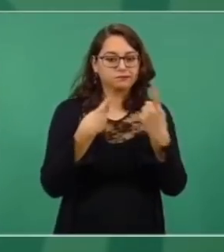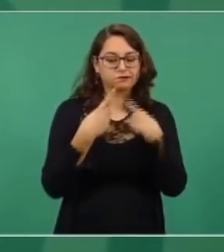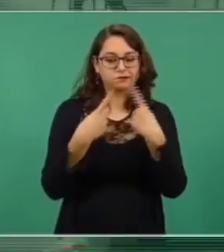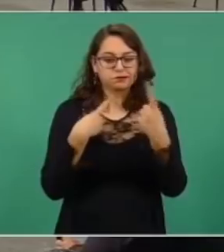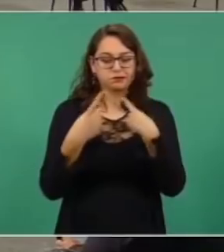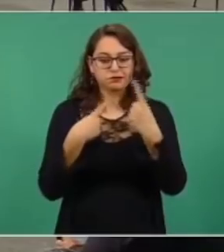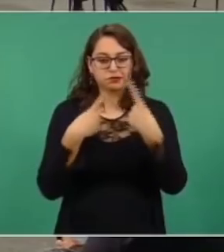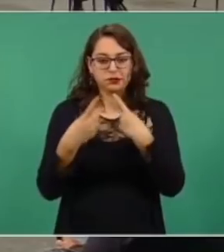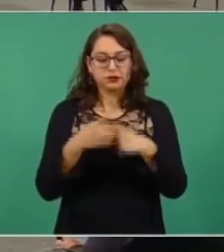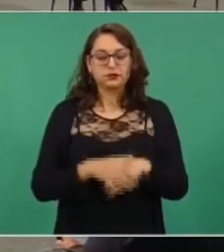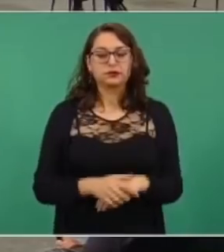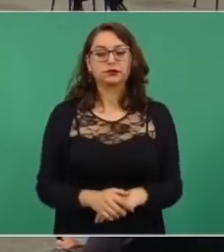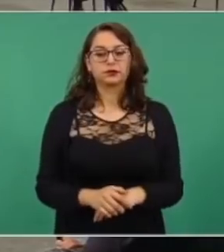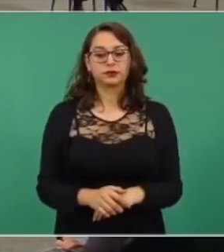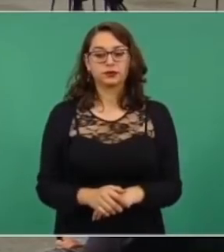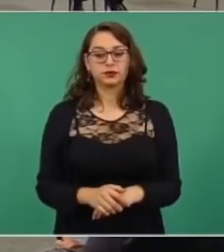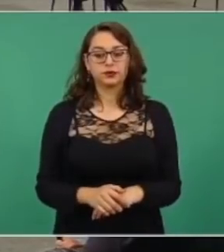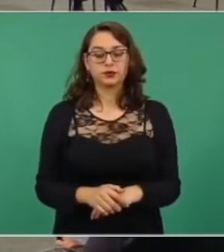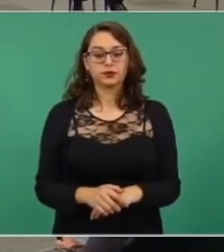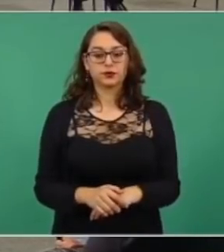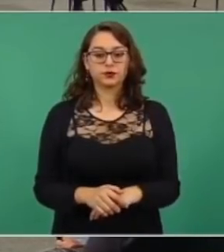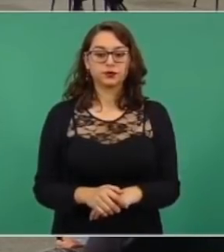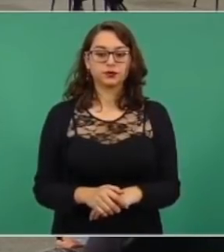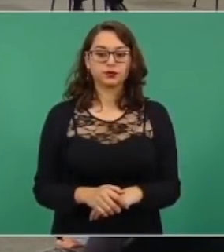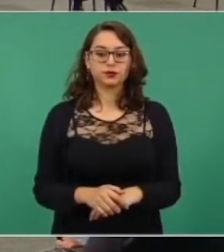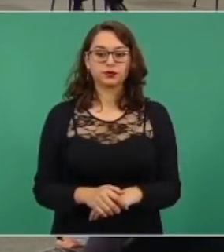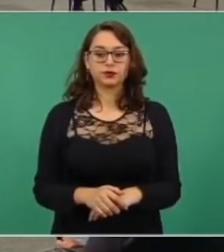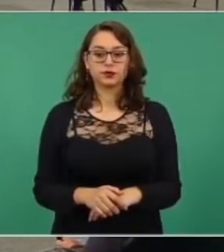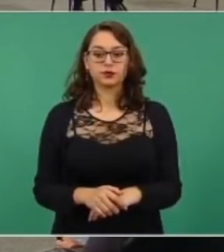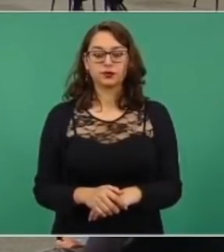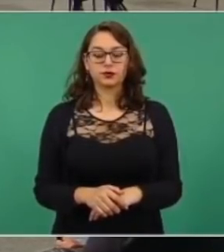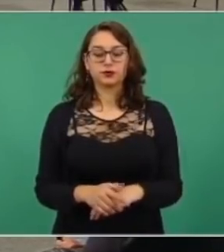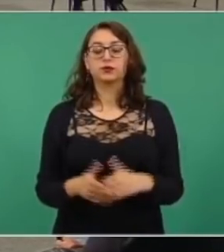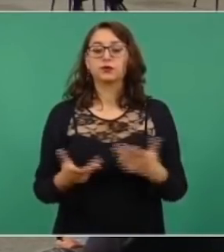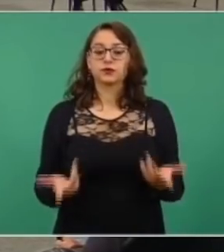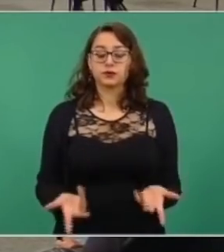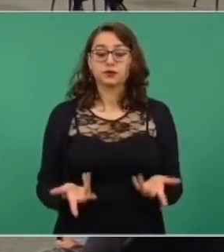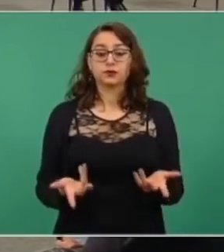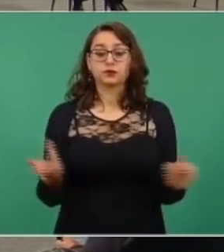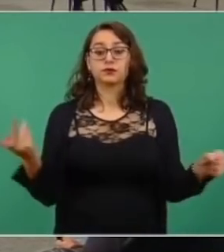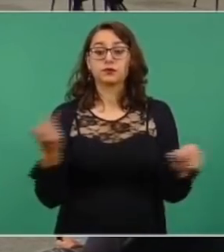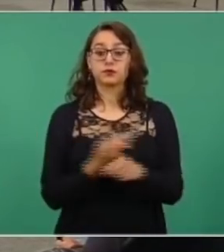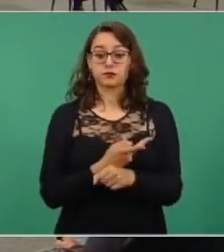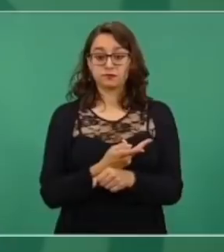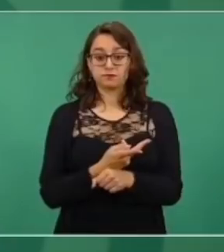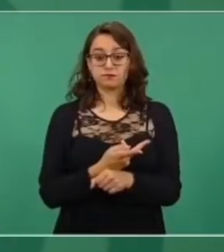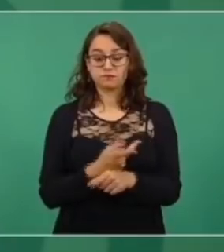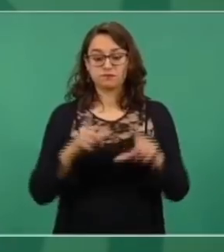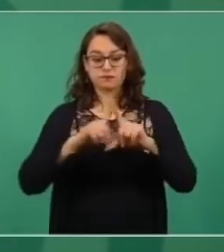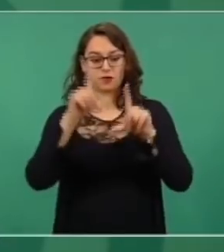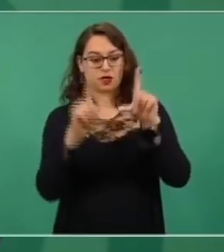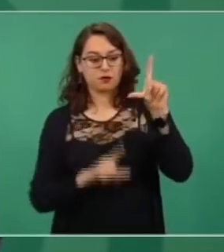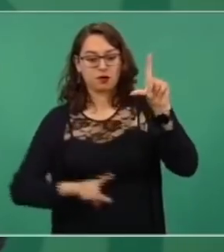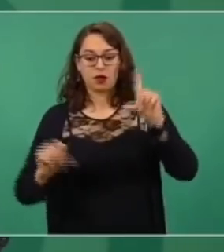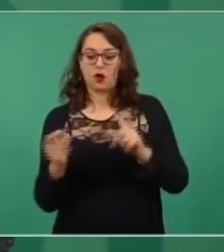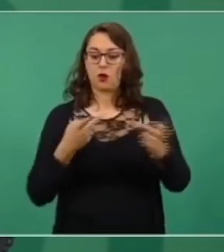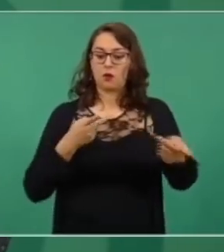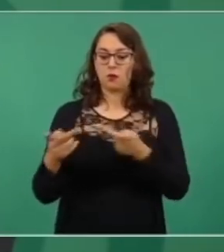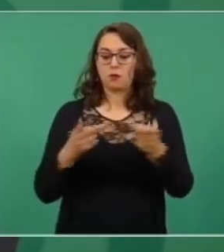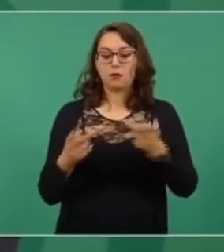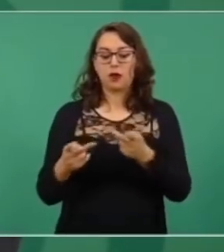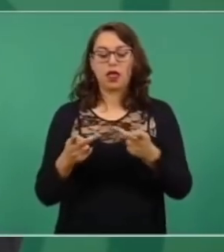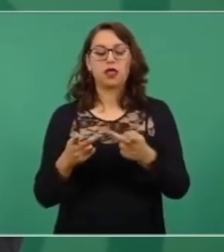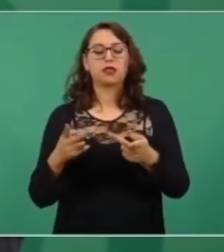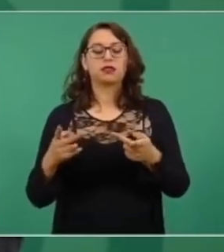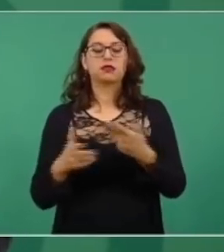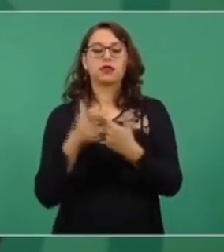merced al avance que tiene el Plan Nacional de Vacunación de México, que hemos estado compartiendo con ellos la información,